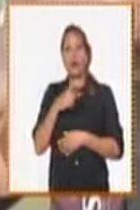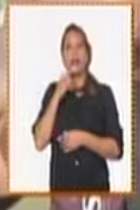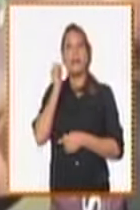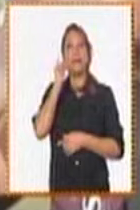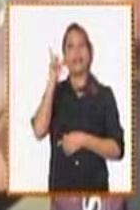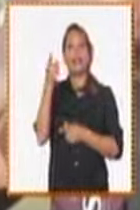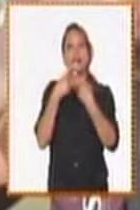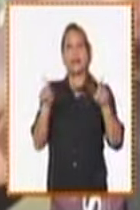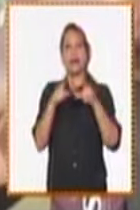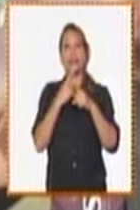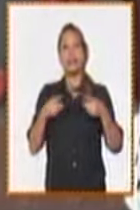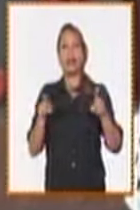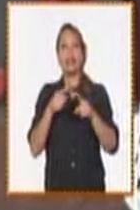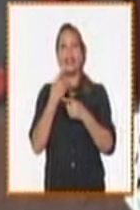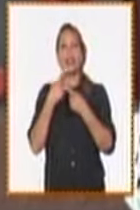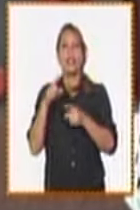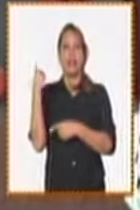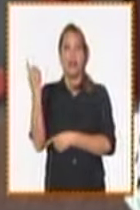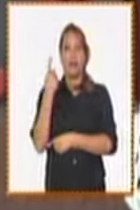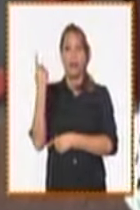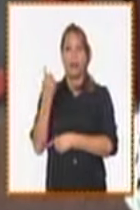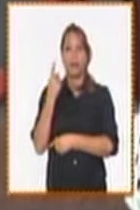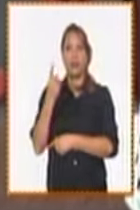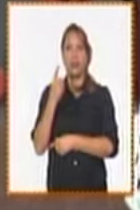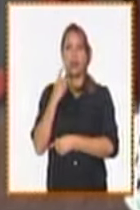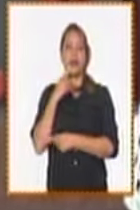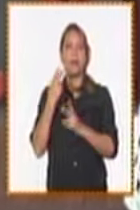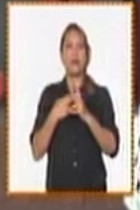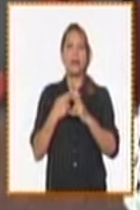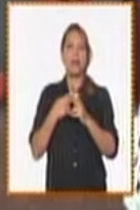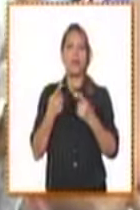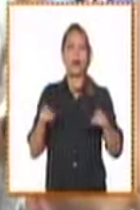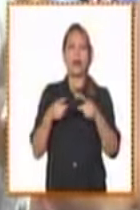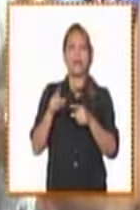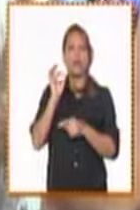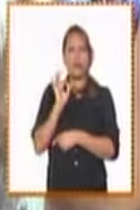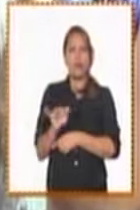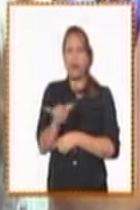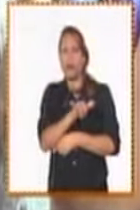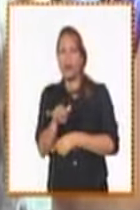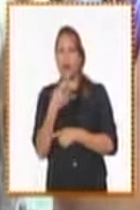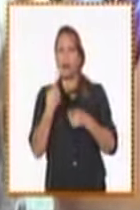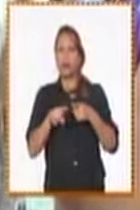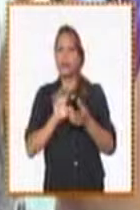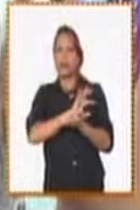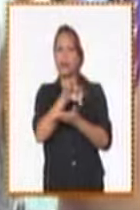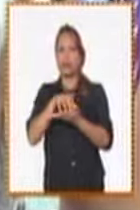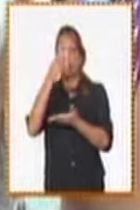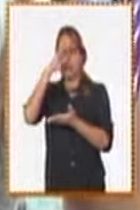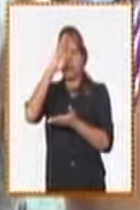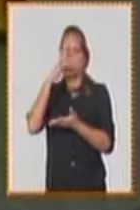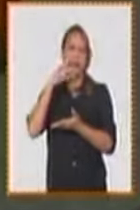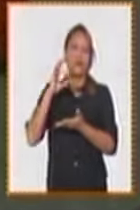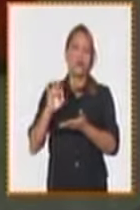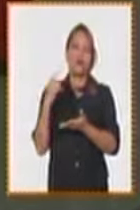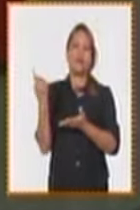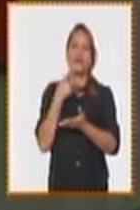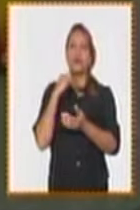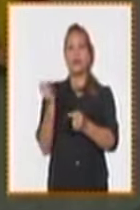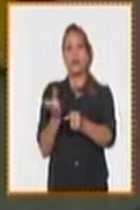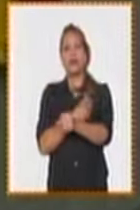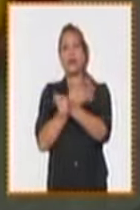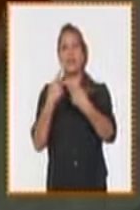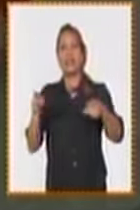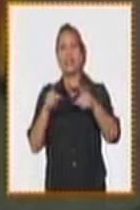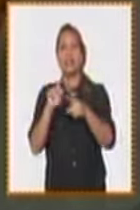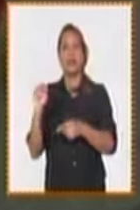plaza histórica, yo creo que no se canta igual, y en Bayamo no se canta igual el himno que en otras partes de Cuba. Y nos enorgullece mucho que ese himno sea el